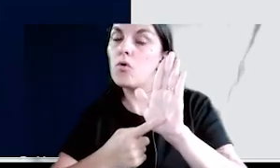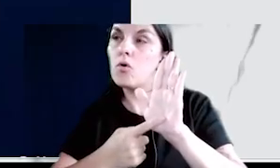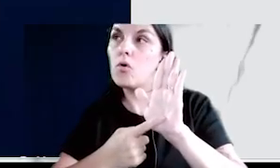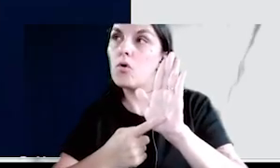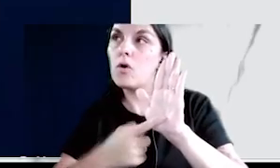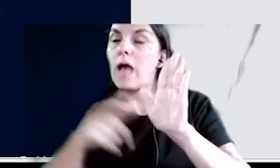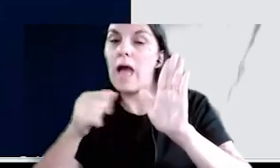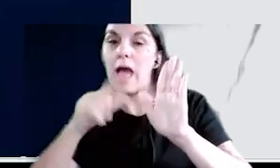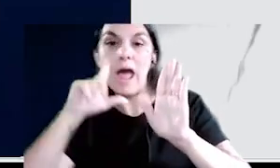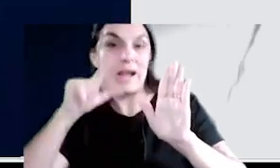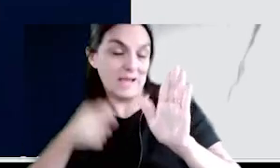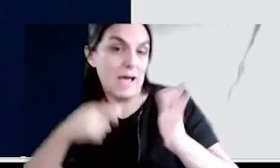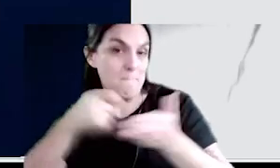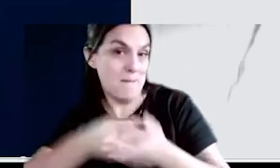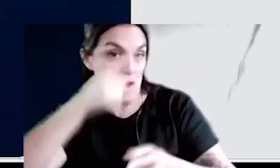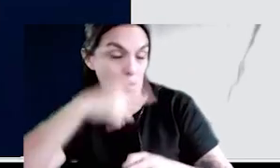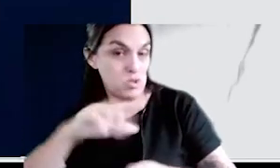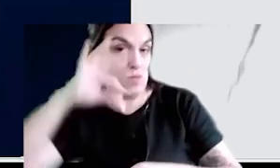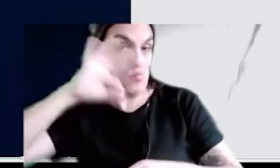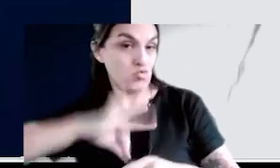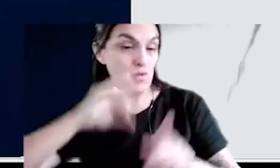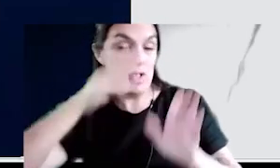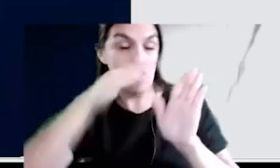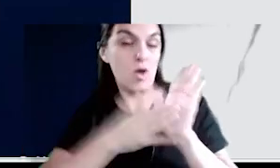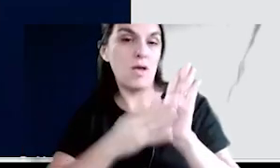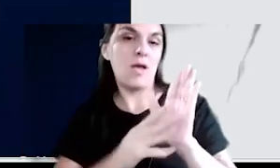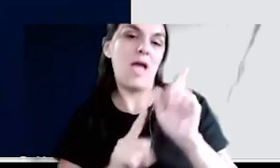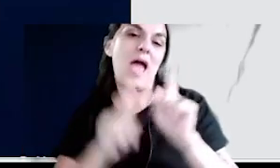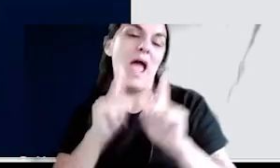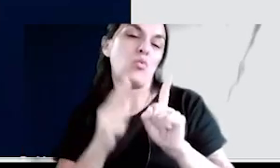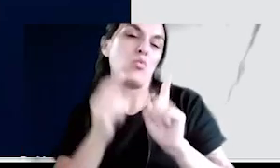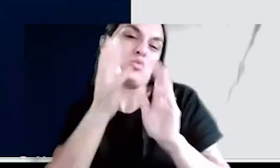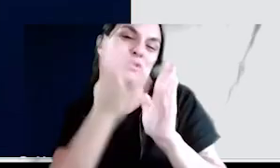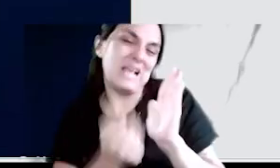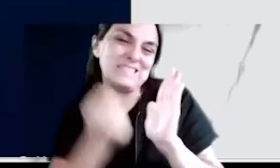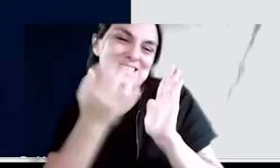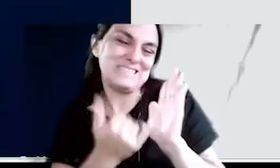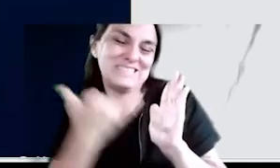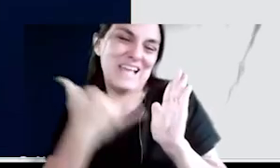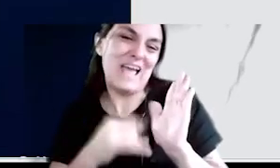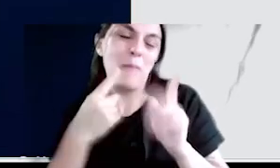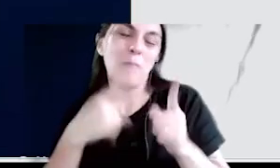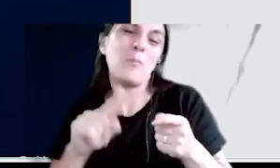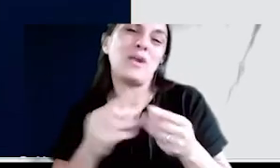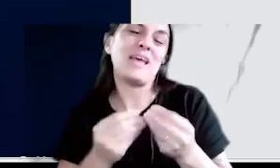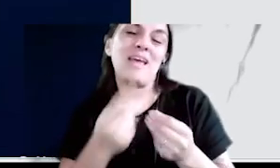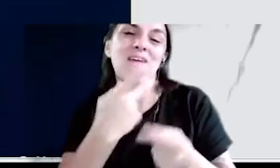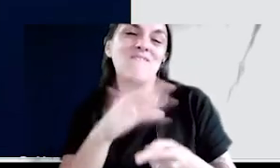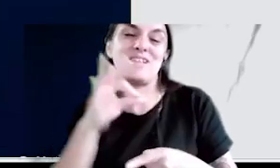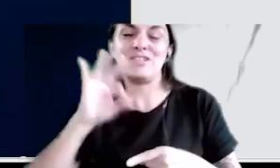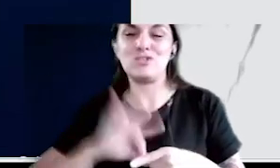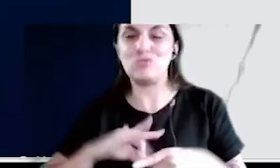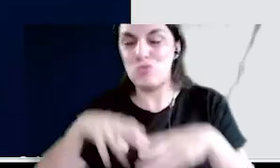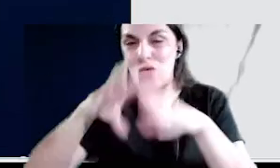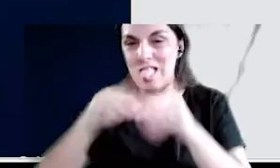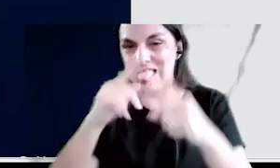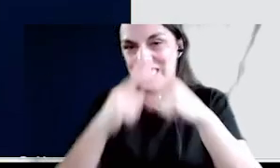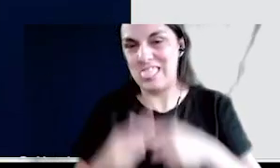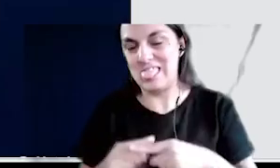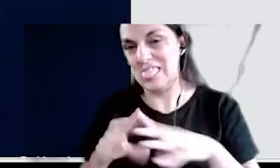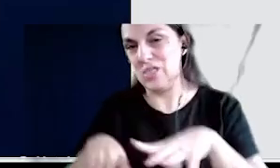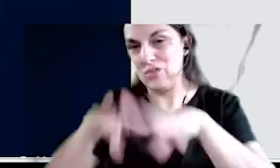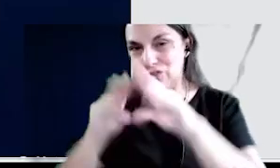organismo les paga la liquidación final y después les hace algunos ajustes adicionales porque les paga los 20 sueldos que no van dentro de